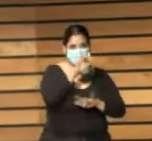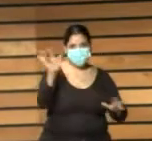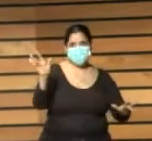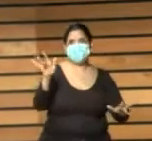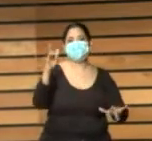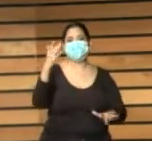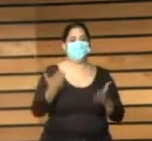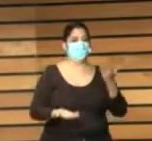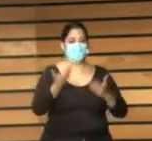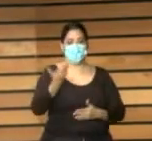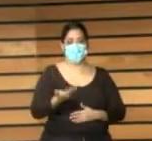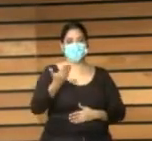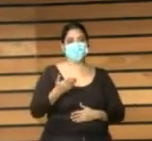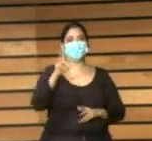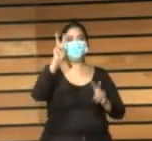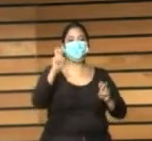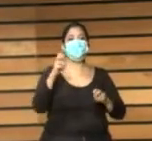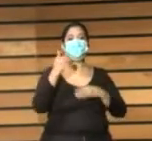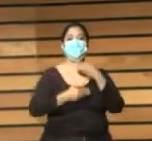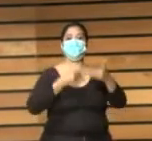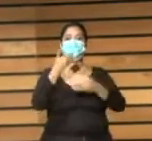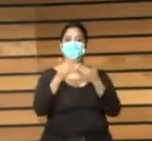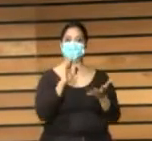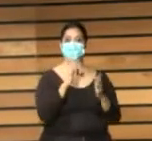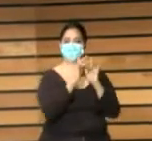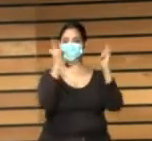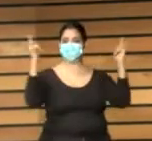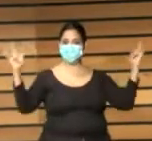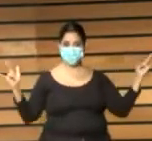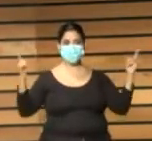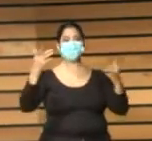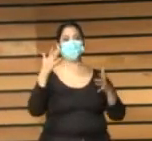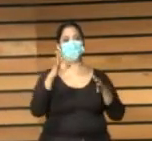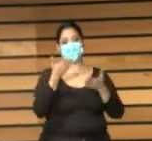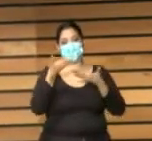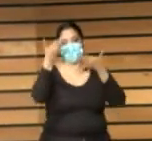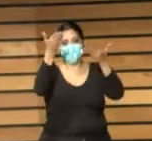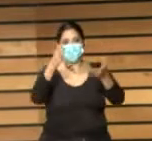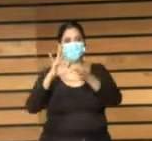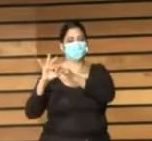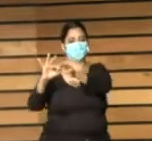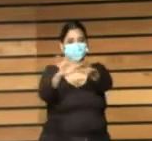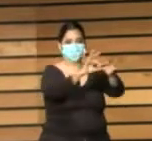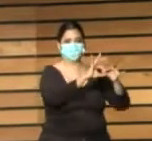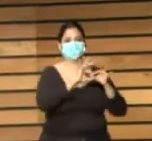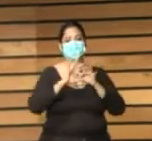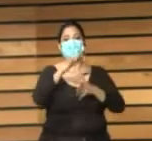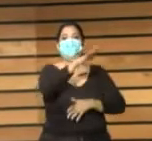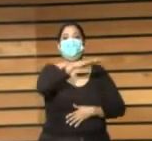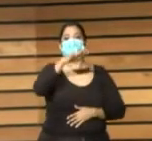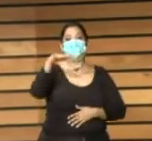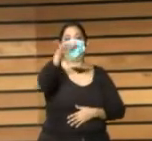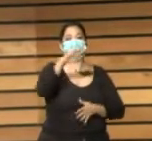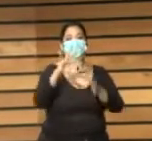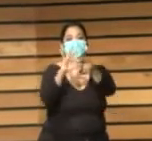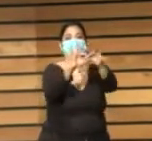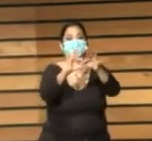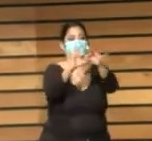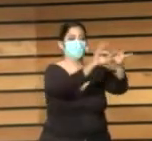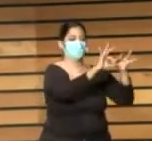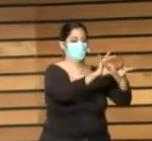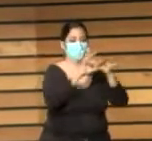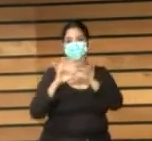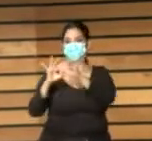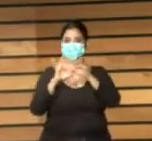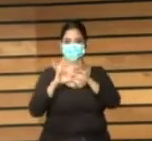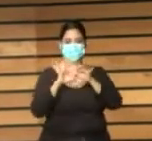en el marco de desarrollo sostenible, transversalizándose y creando alianzas dentro del entorno local. Es